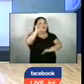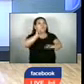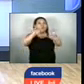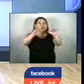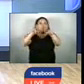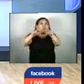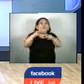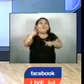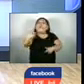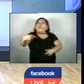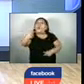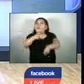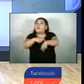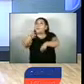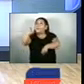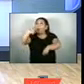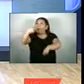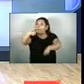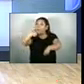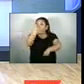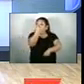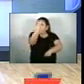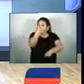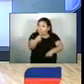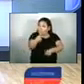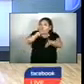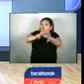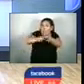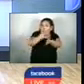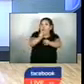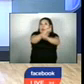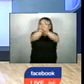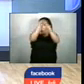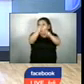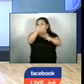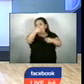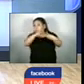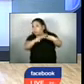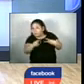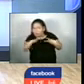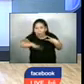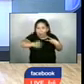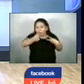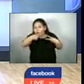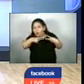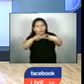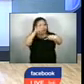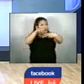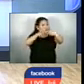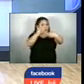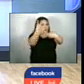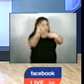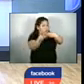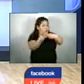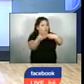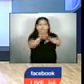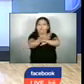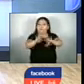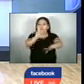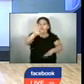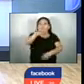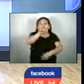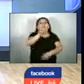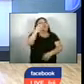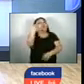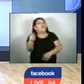consumido solo 2 veces al día por un máximo de 5 días, según lo explicaba el ministro. Muchas gracias por